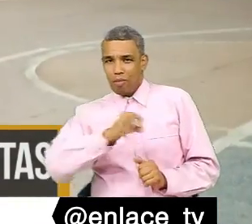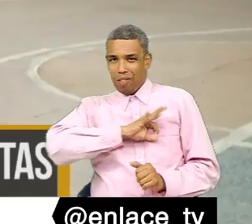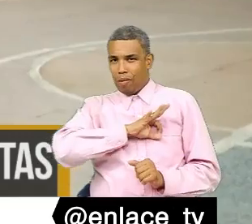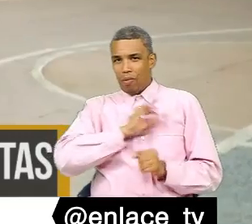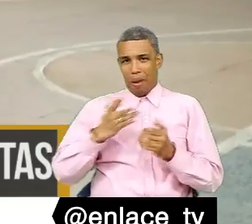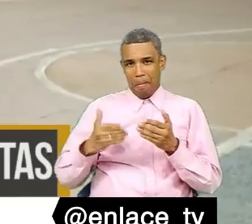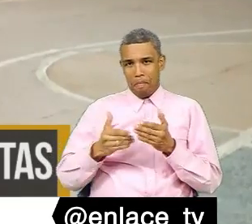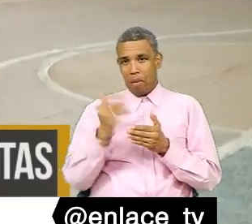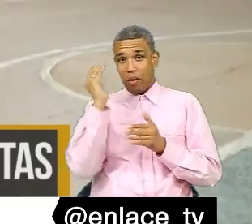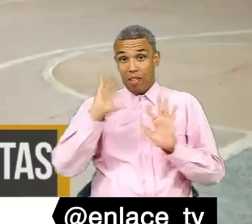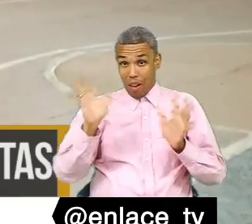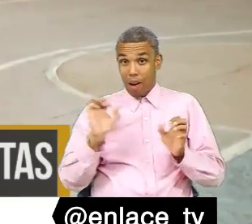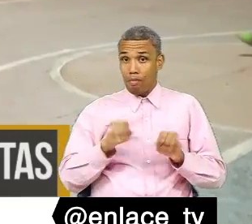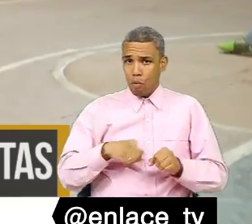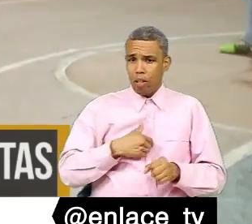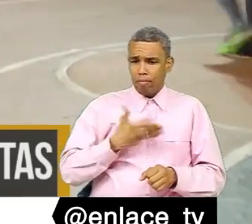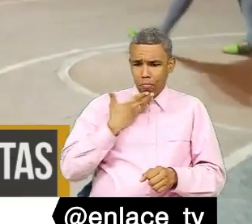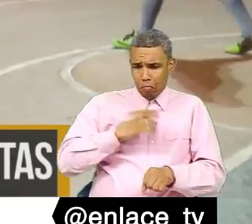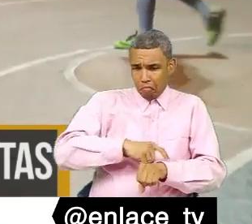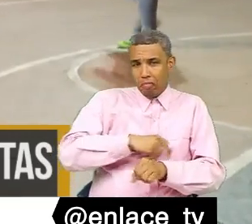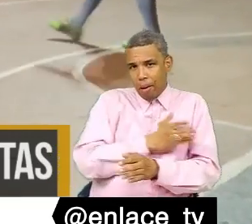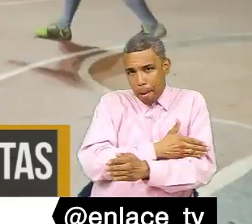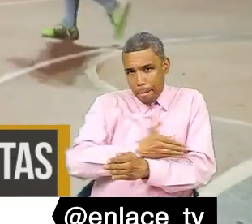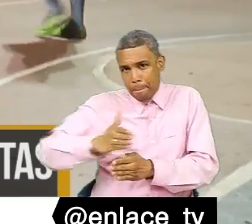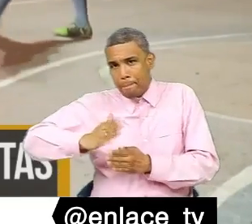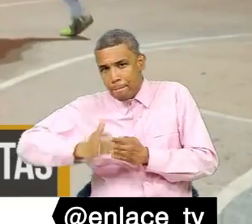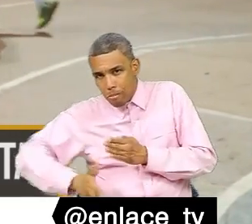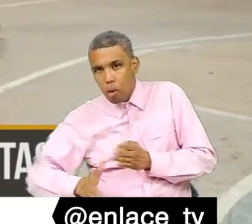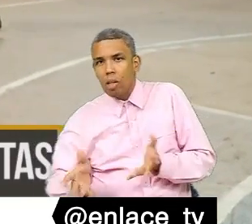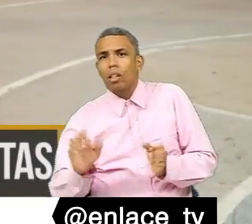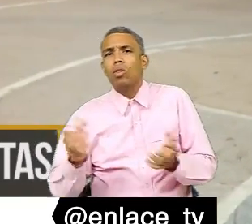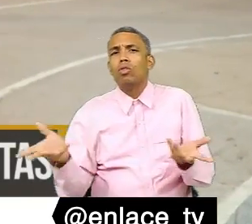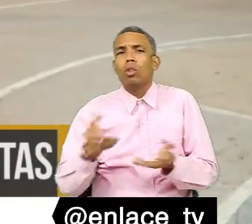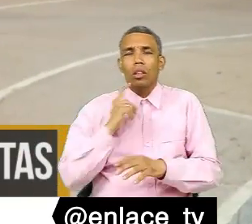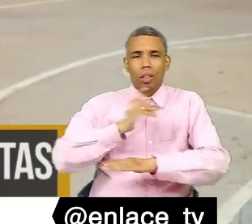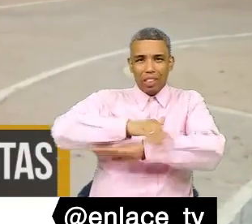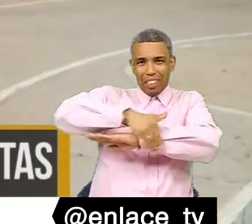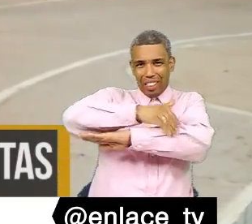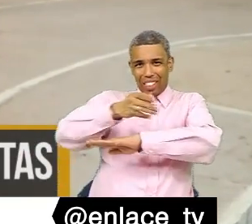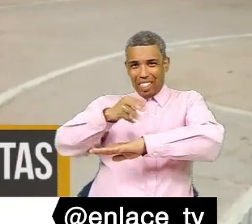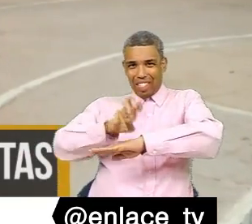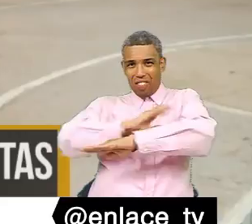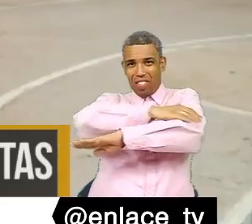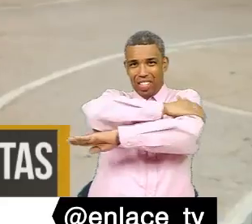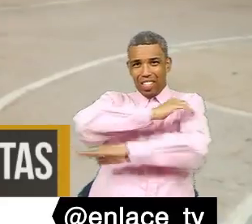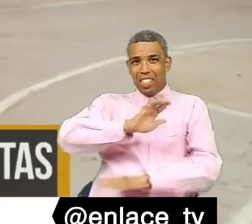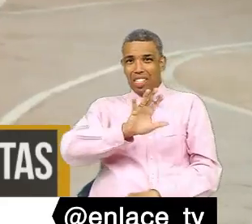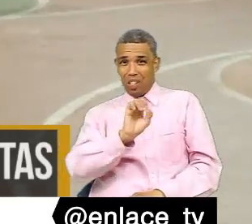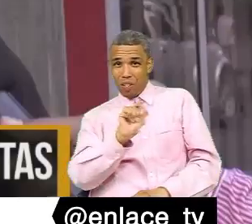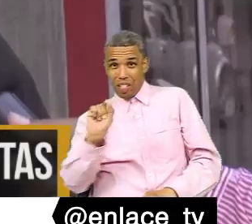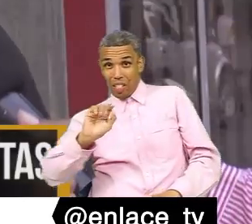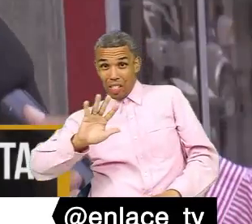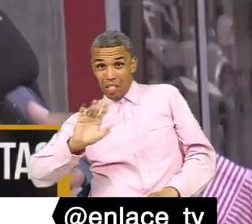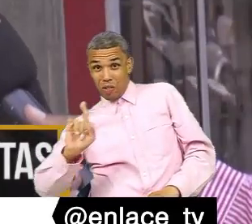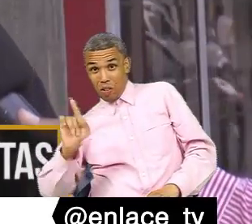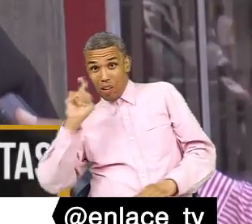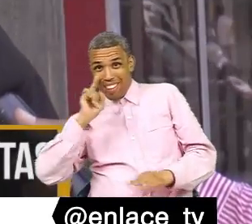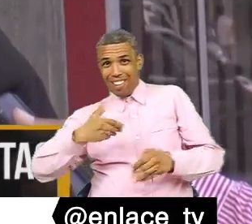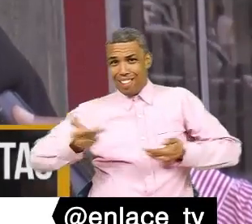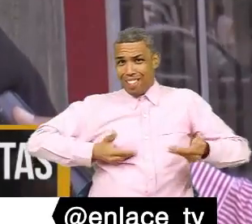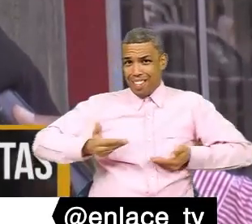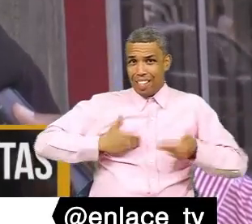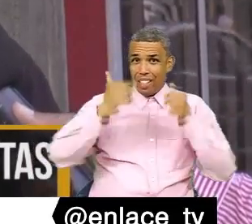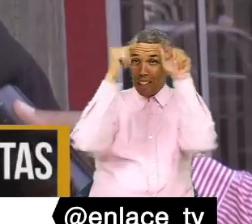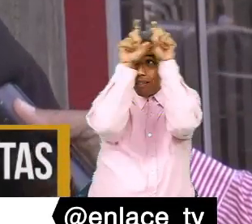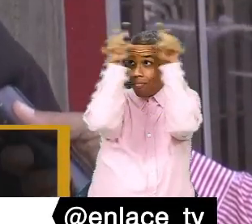las inscripciones están abiertas en el almacén del Refuge de la carrera 18 entre calle 50 y 51. Este torneo arranca, Dios mediante, este sábado en